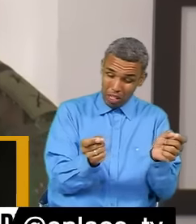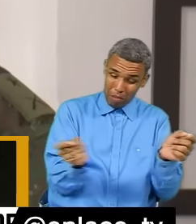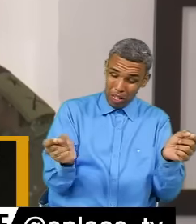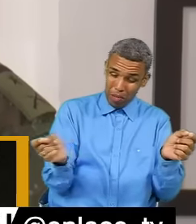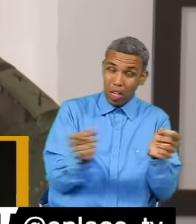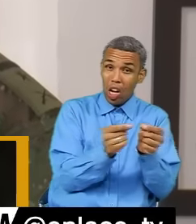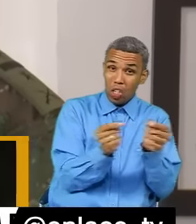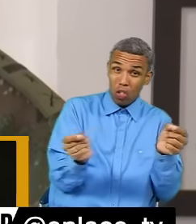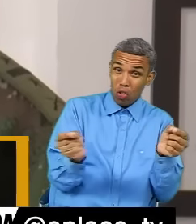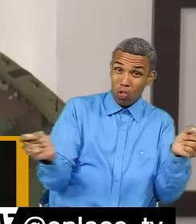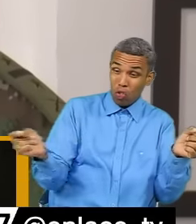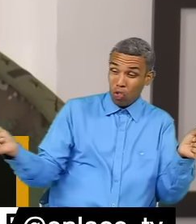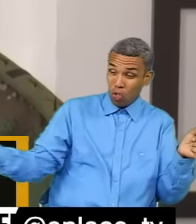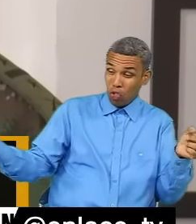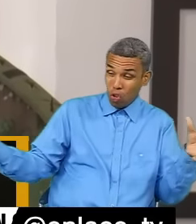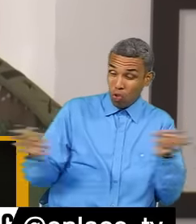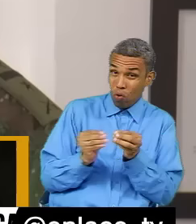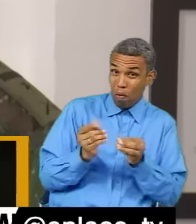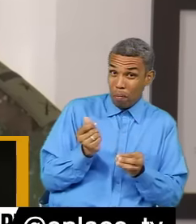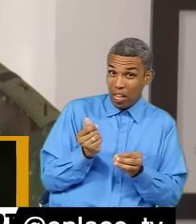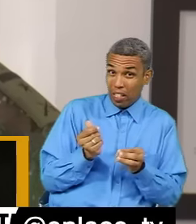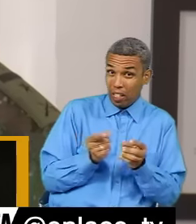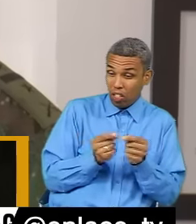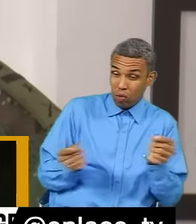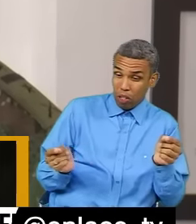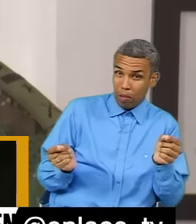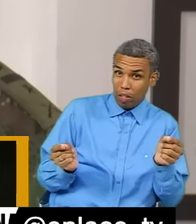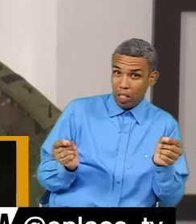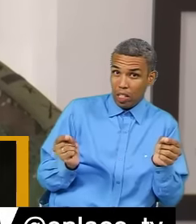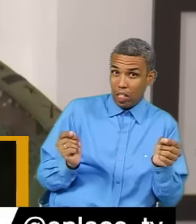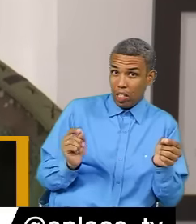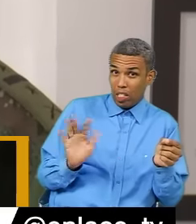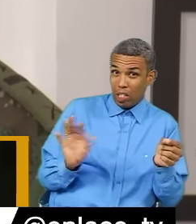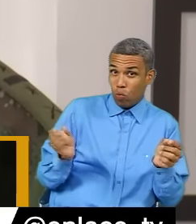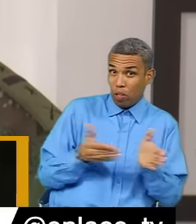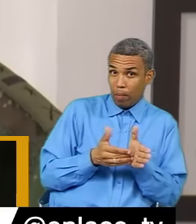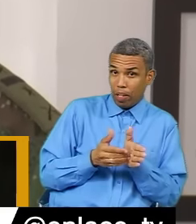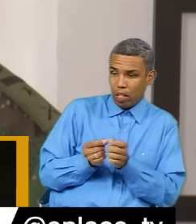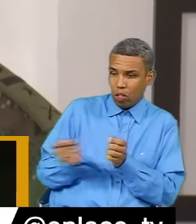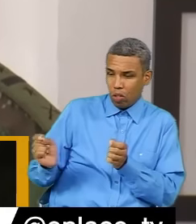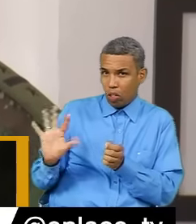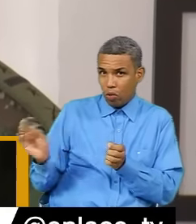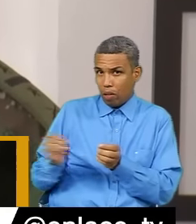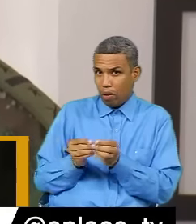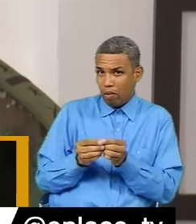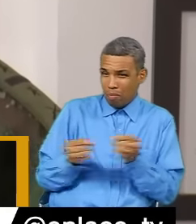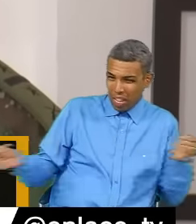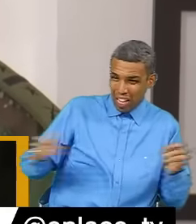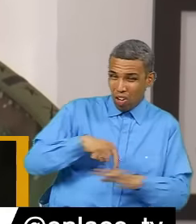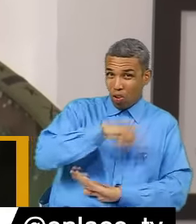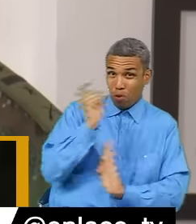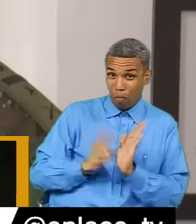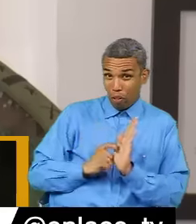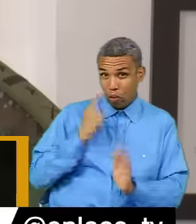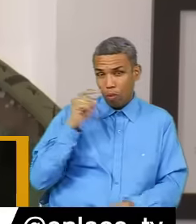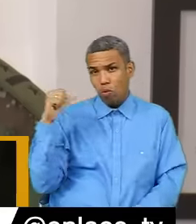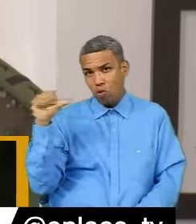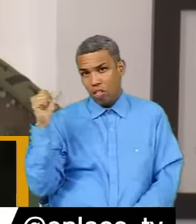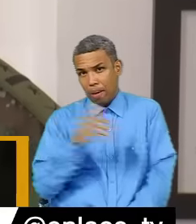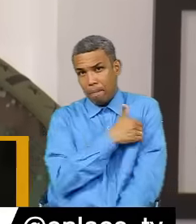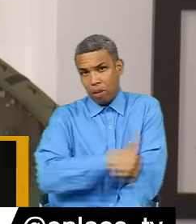10 millones de pesos. Bueno, son muy frecuentes ese tipo de actividades ilícitas en esta zona de la región del Magdalena Medio y pues también en ese sector